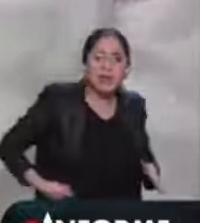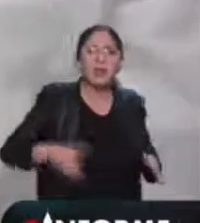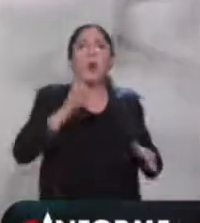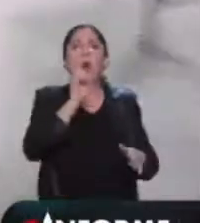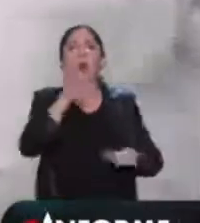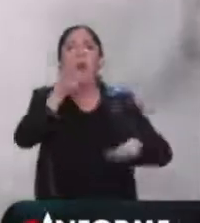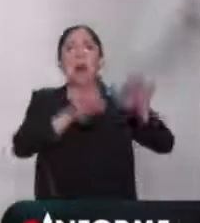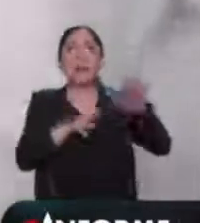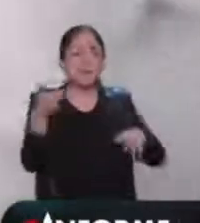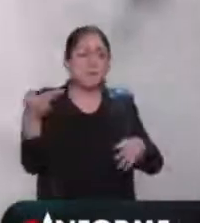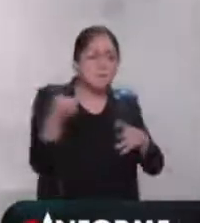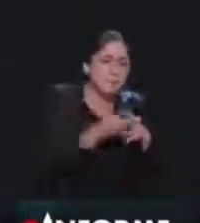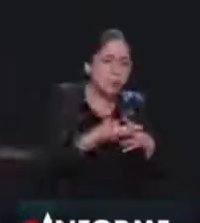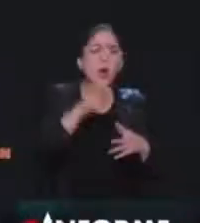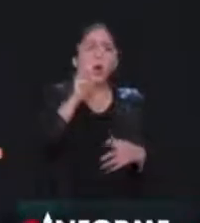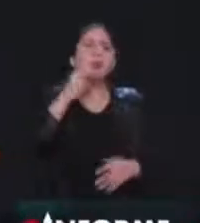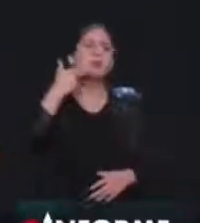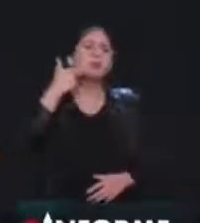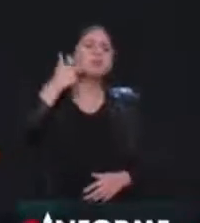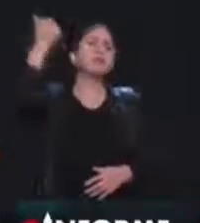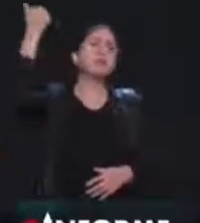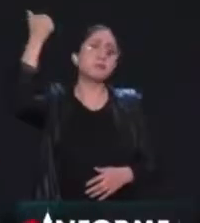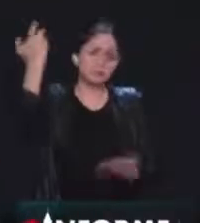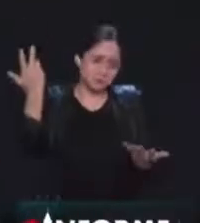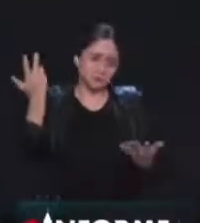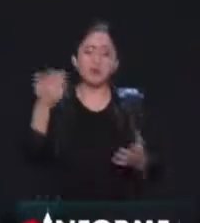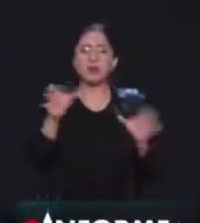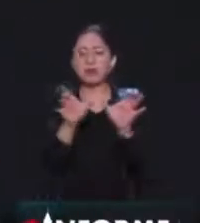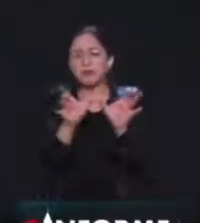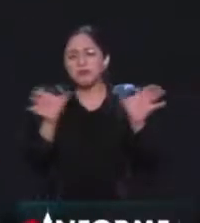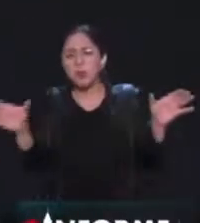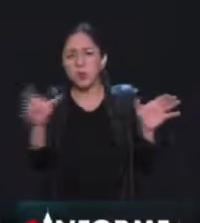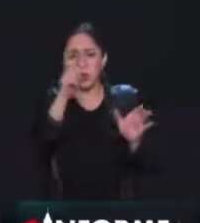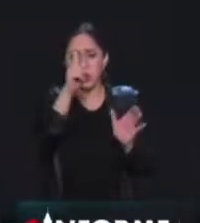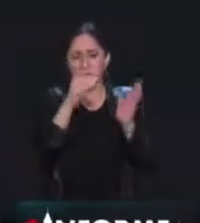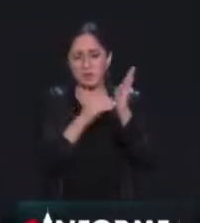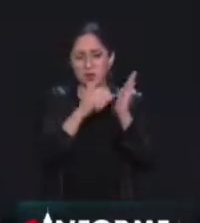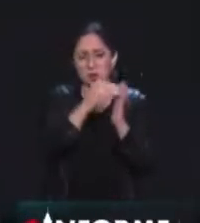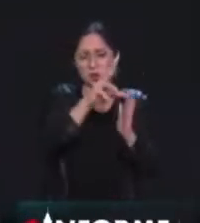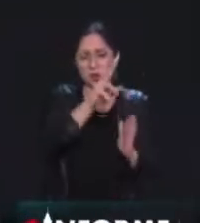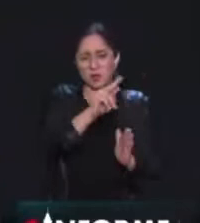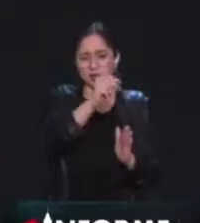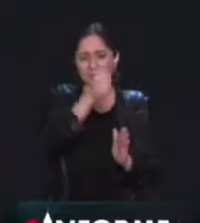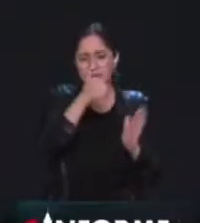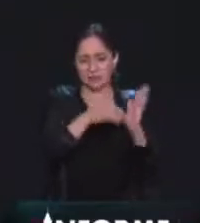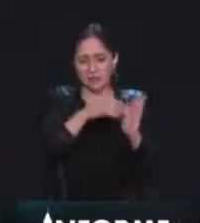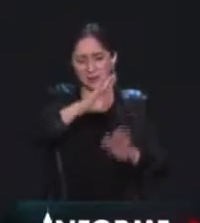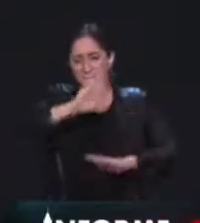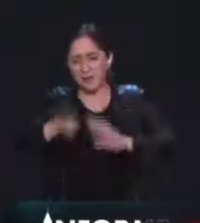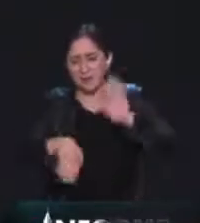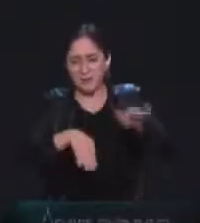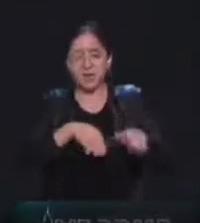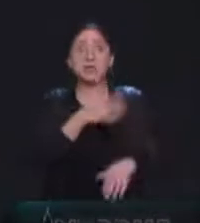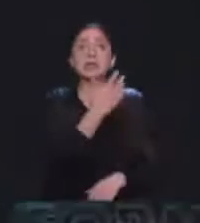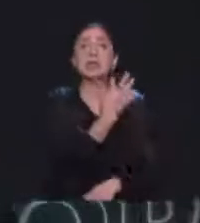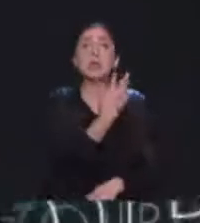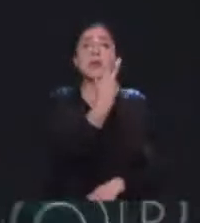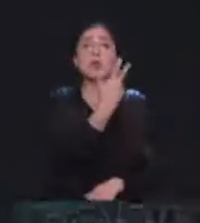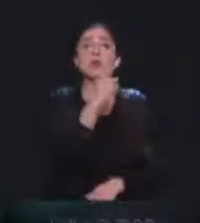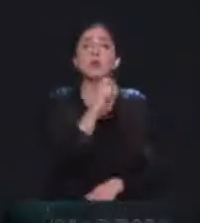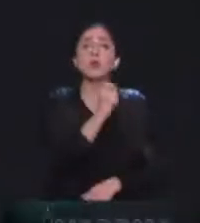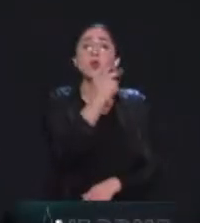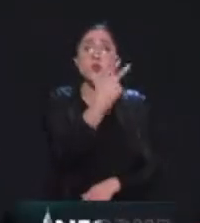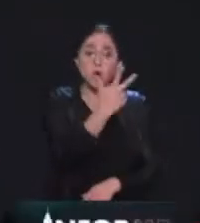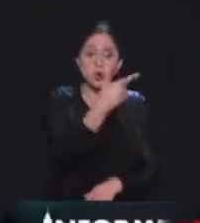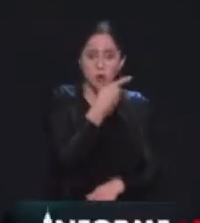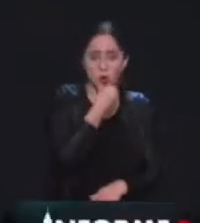y suicidios. Divididas por género, del 1.086.094 defunciones registradas, 58.8%